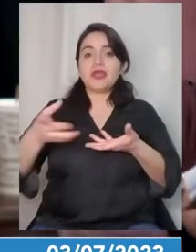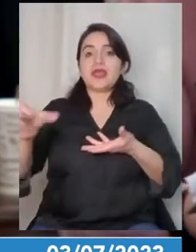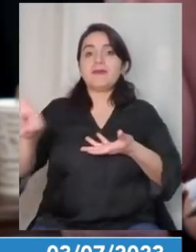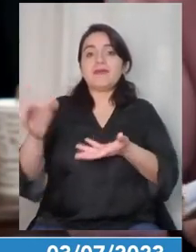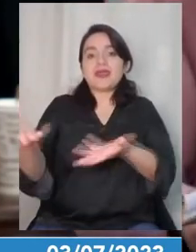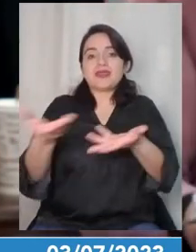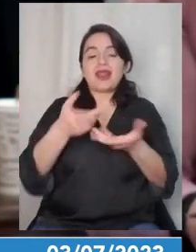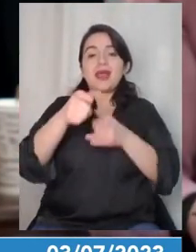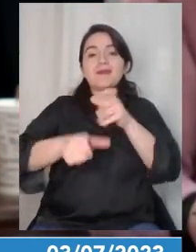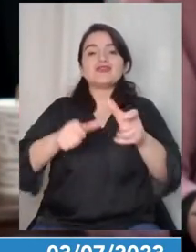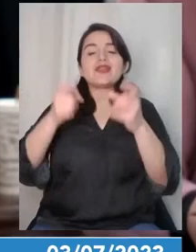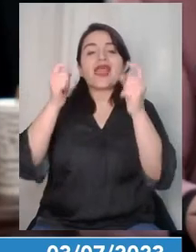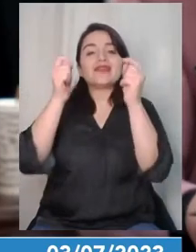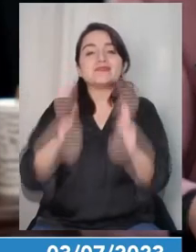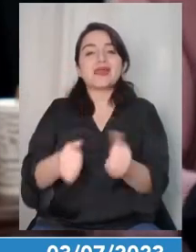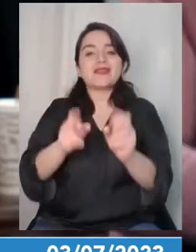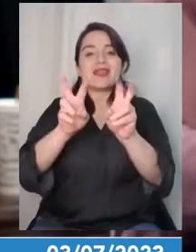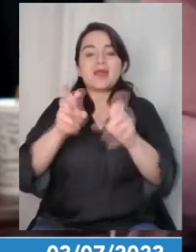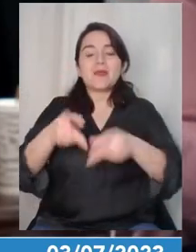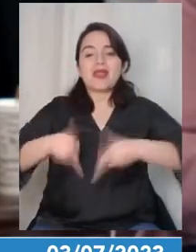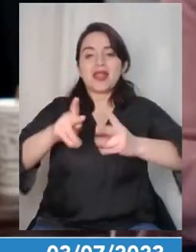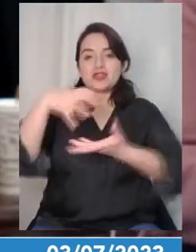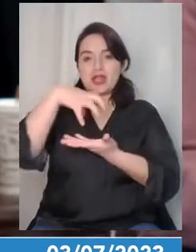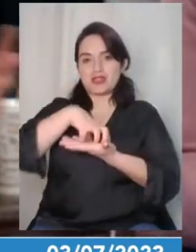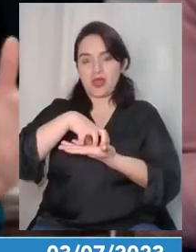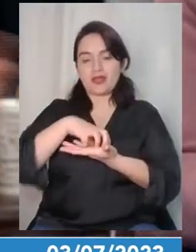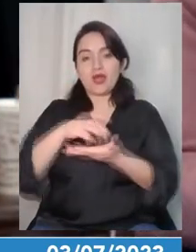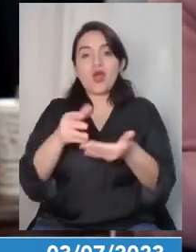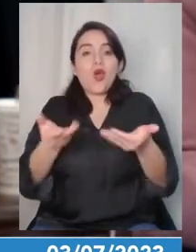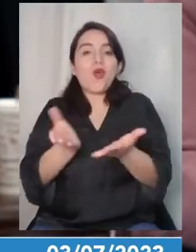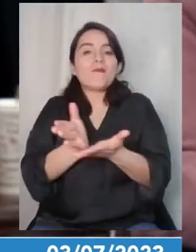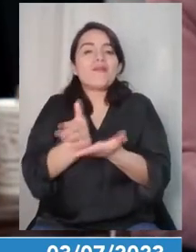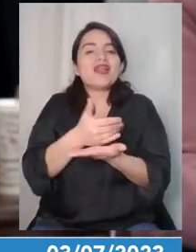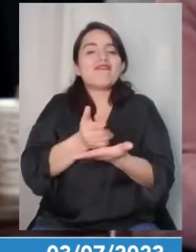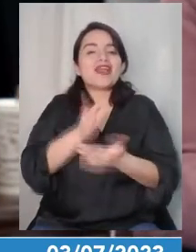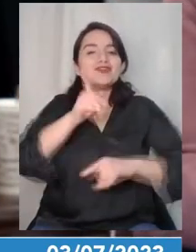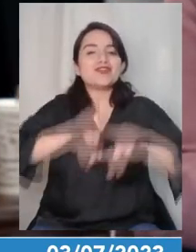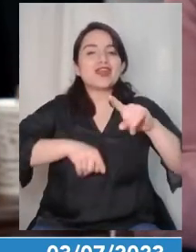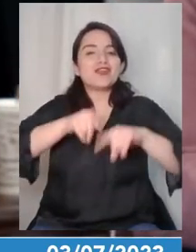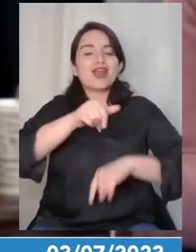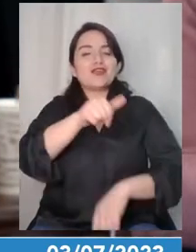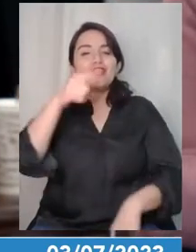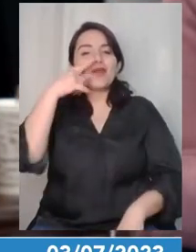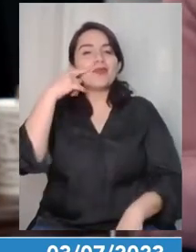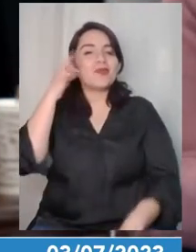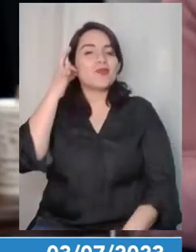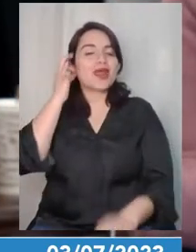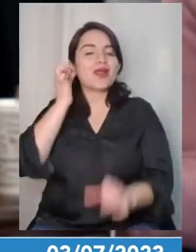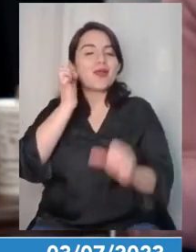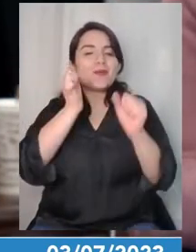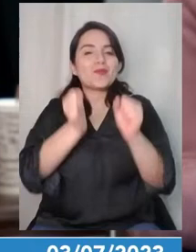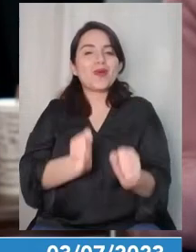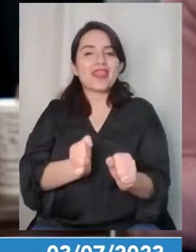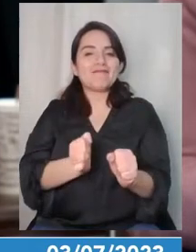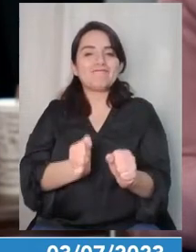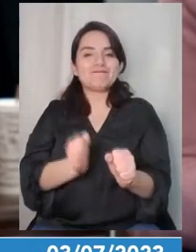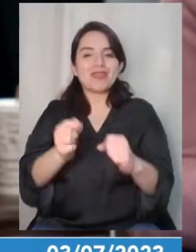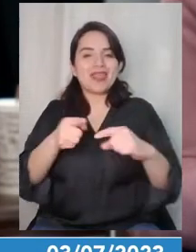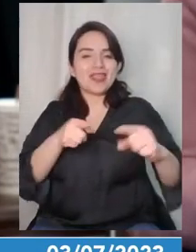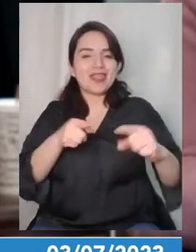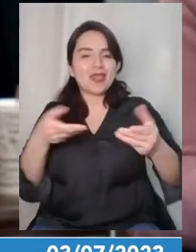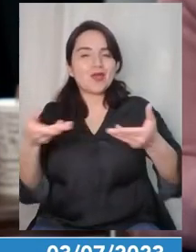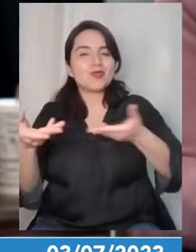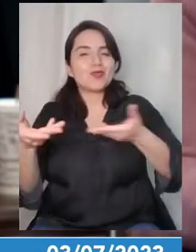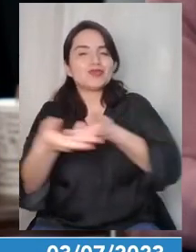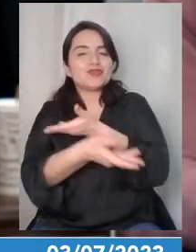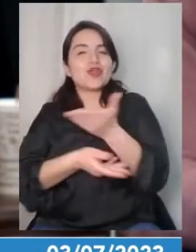o de planificación territorial para que todas y todos pudiéramos discutir esta planificación, que sería muy interesante que